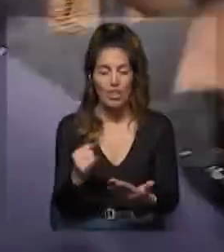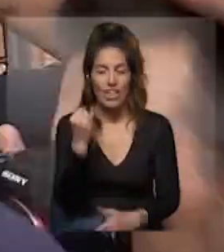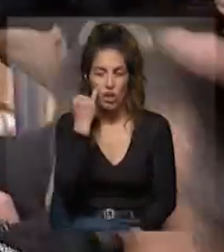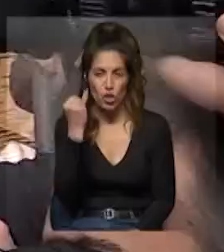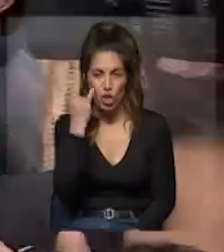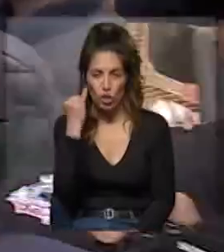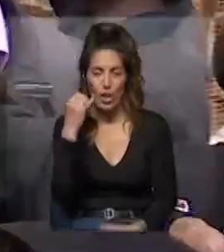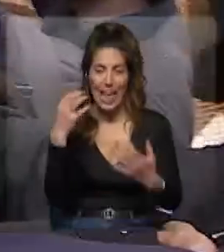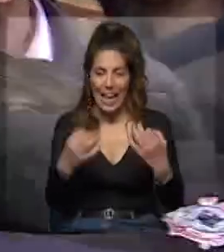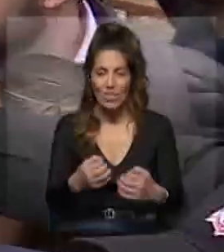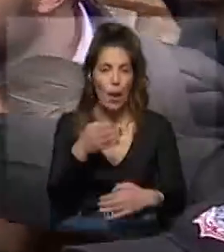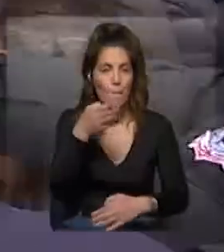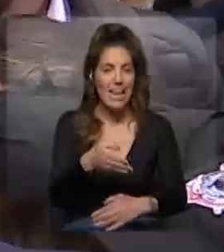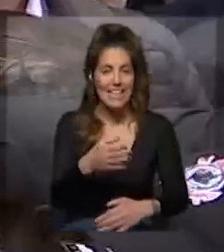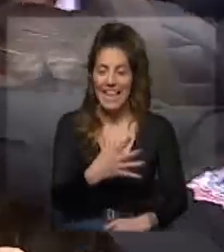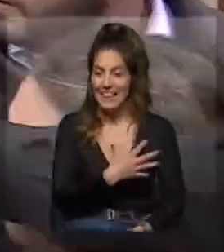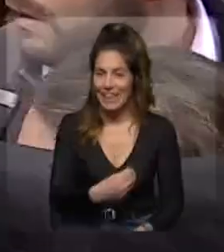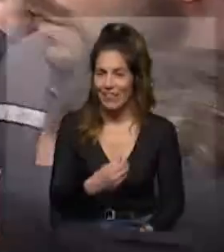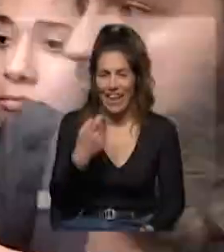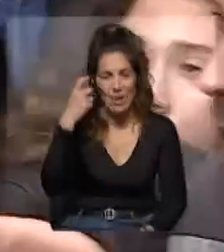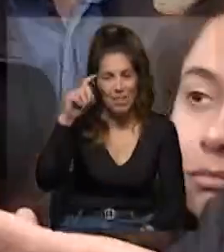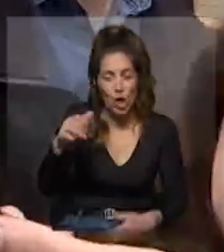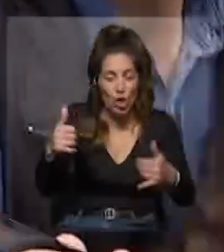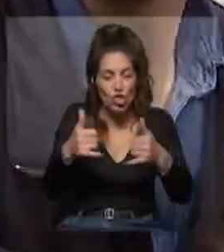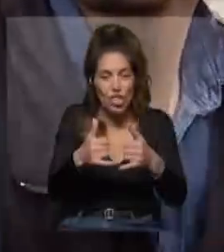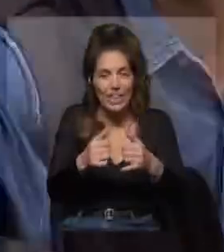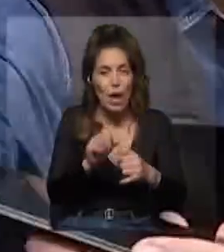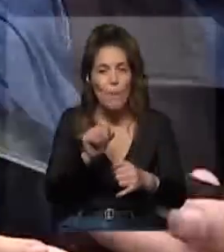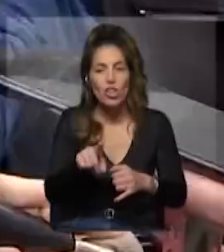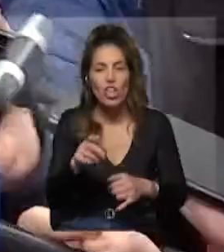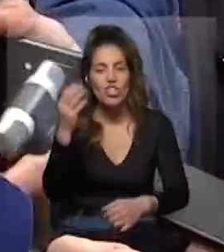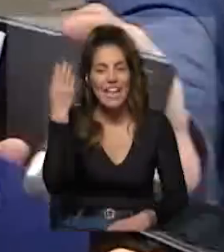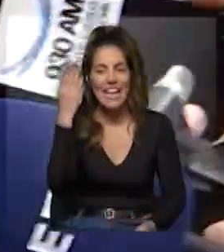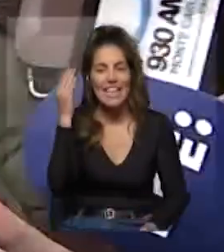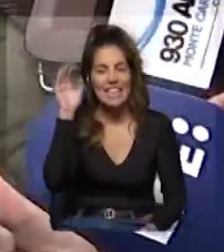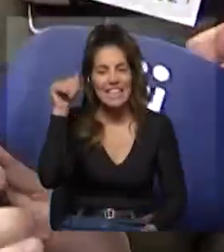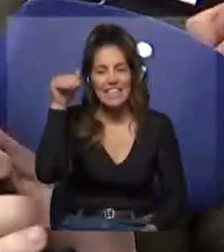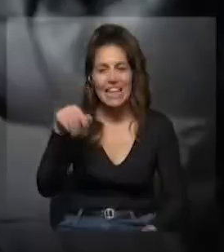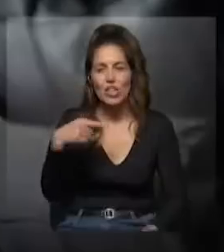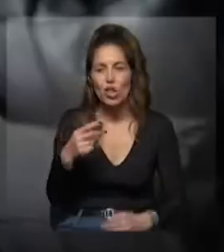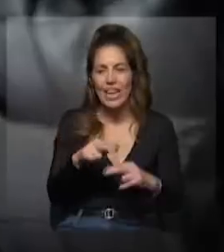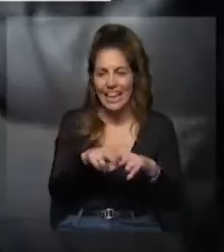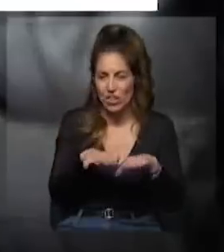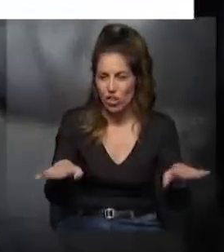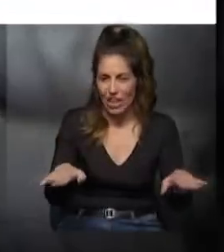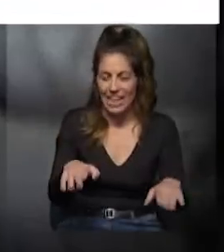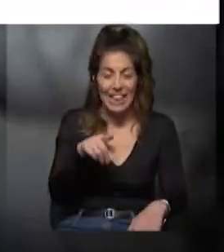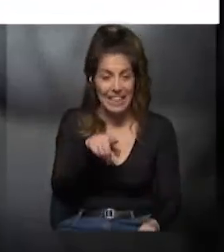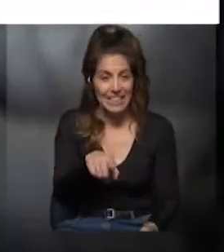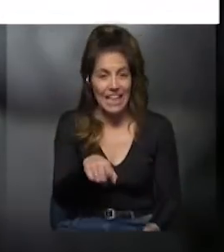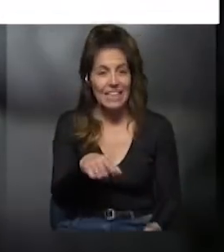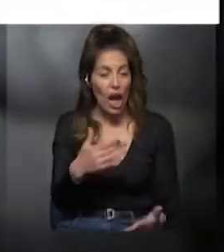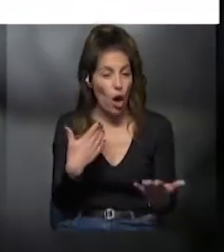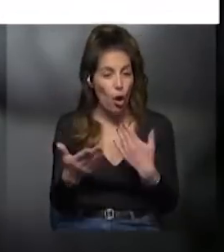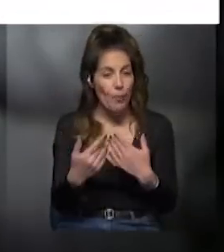aseguran que la militante blanca inventó chats y posteos en Instagram y otras redes sociales la nota indica que si bien estas